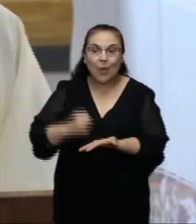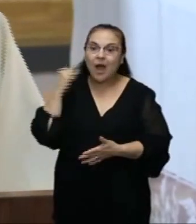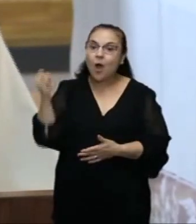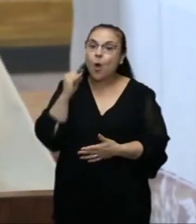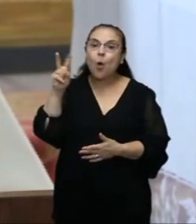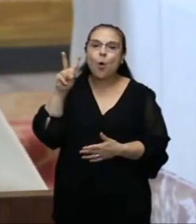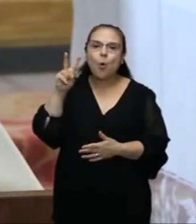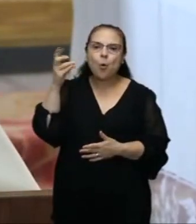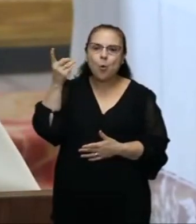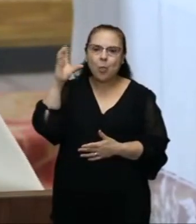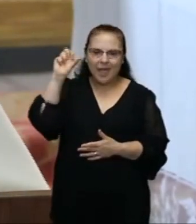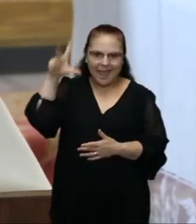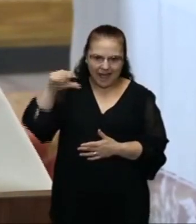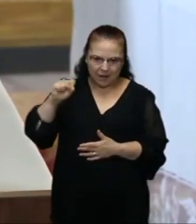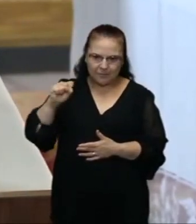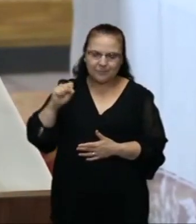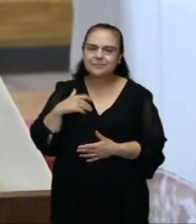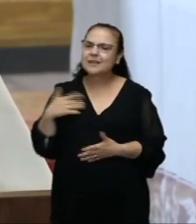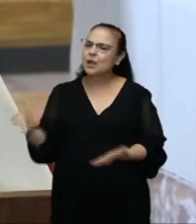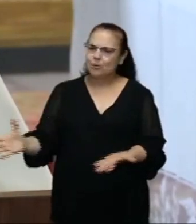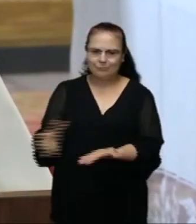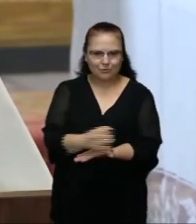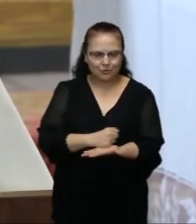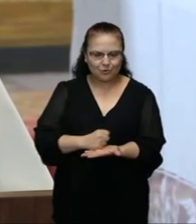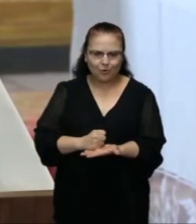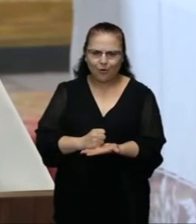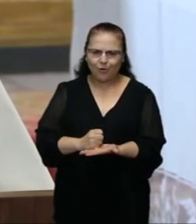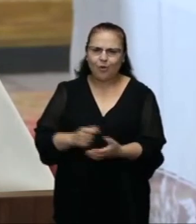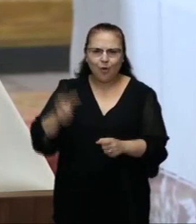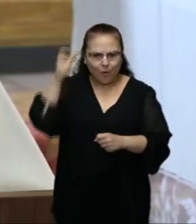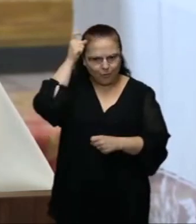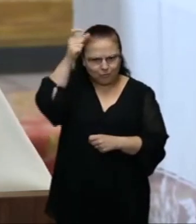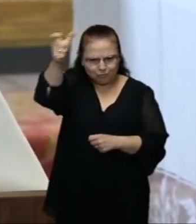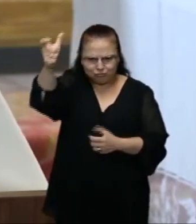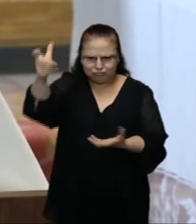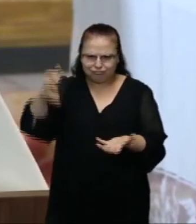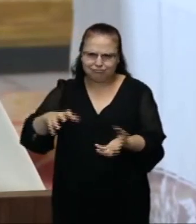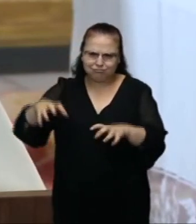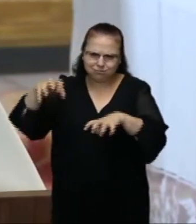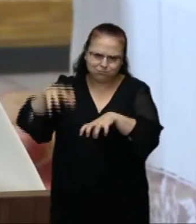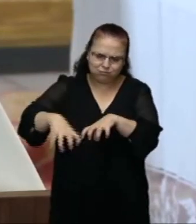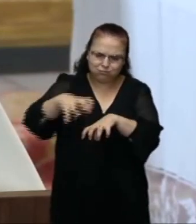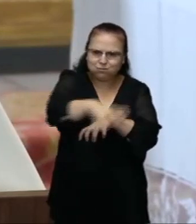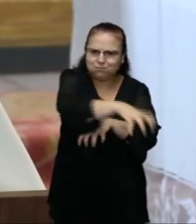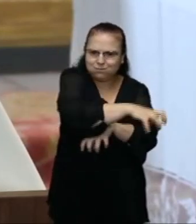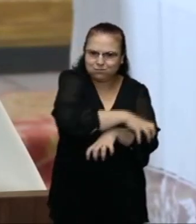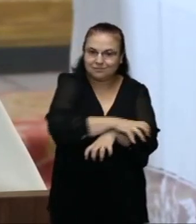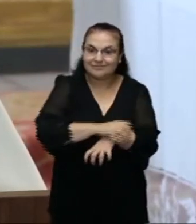y por toda la comarca circundante. Ese es Jesucristo.